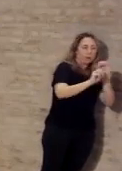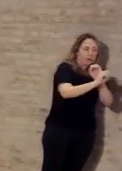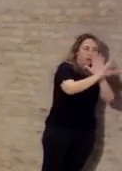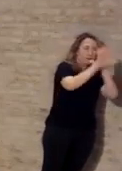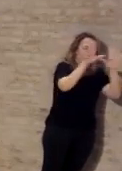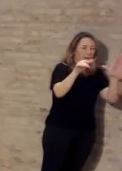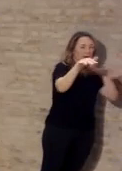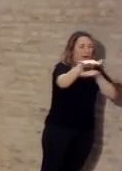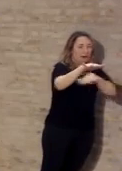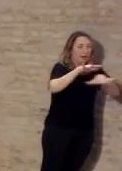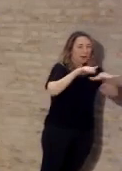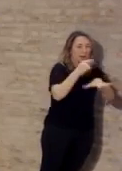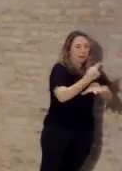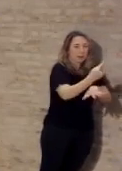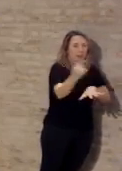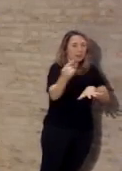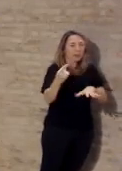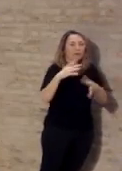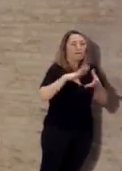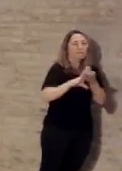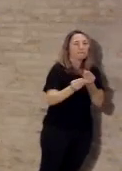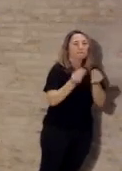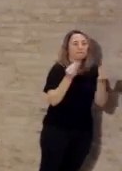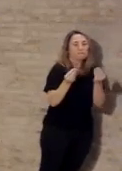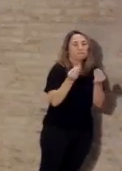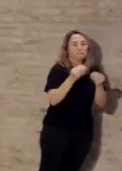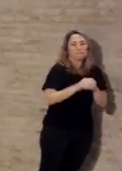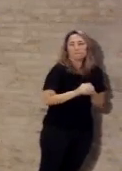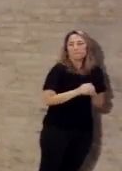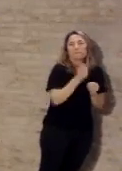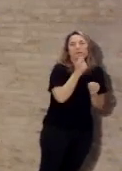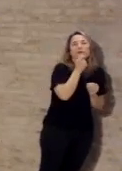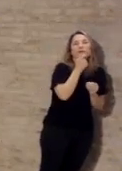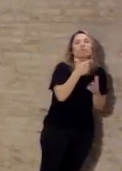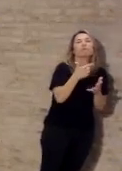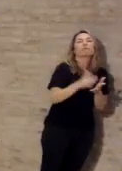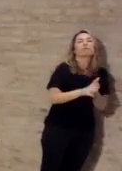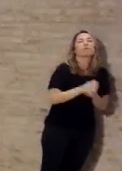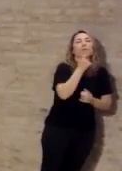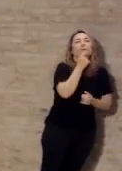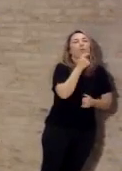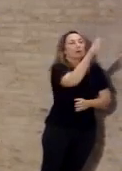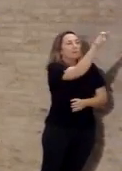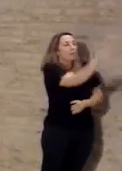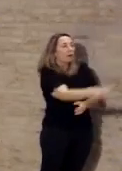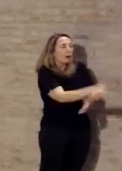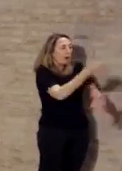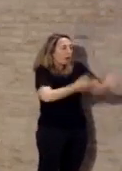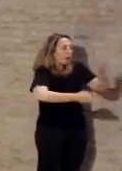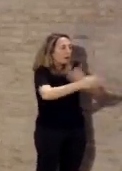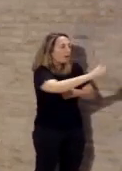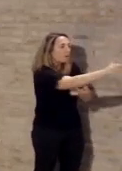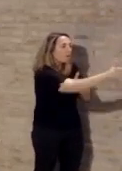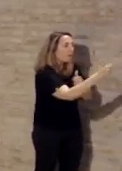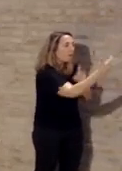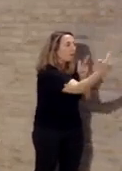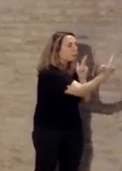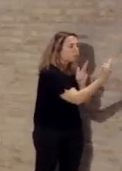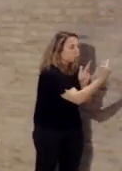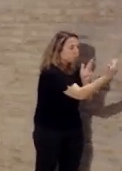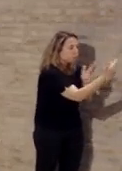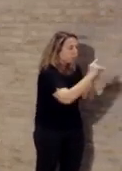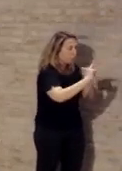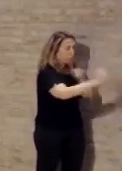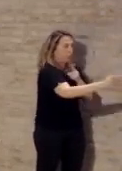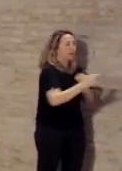bastante claras en muchas situaciones de cómo actuar desde cosa como sencillas de decirle bueno Hay que hablarle a la persona y no a quien le